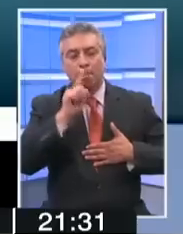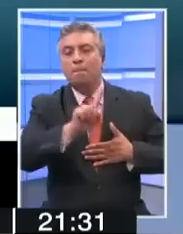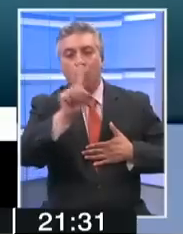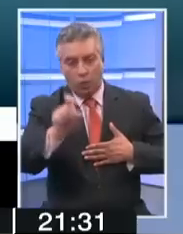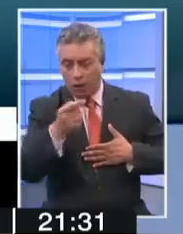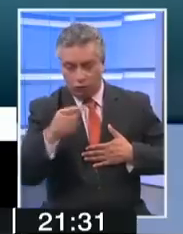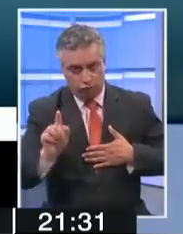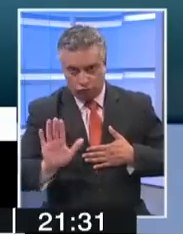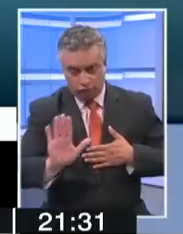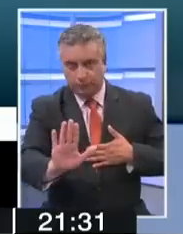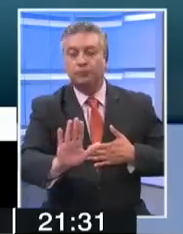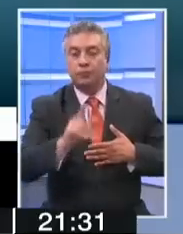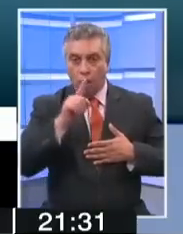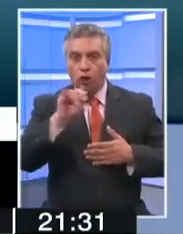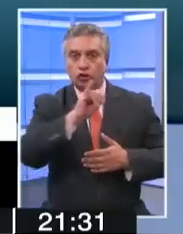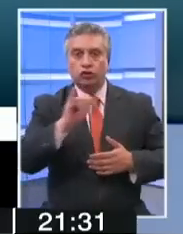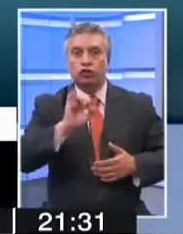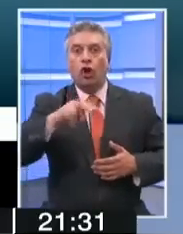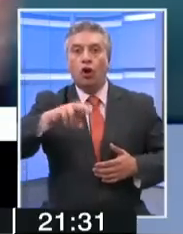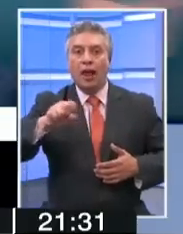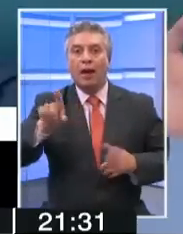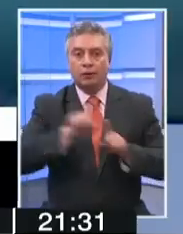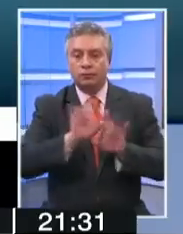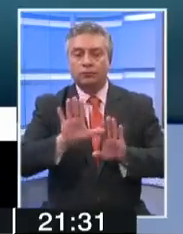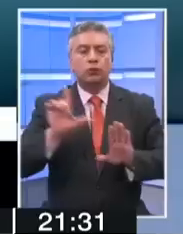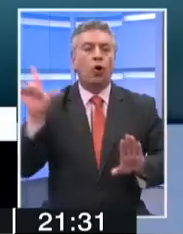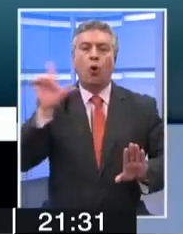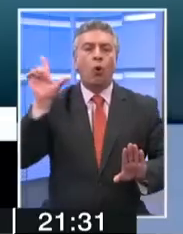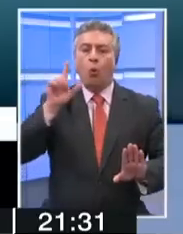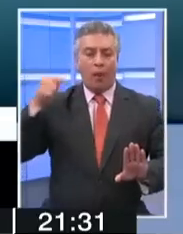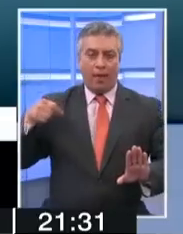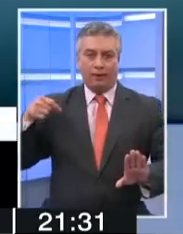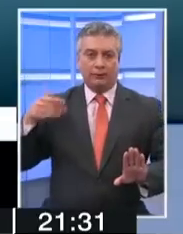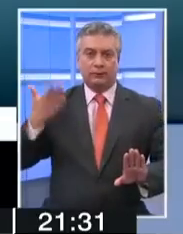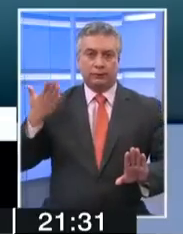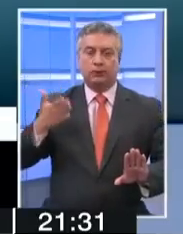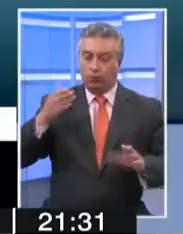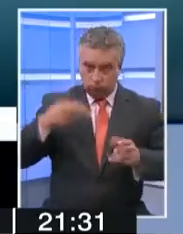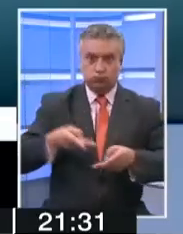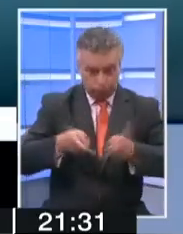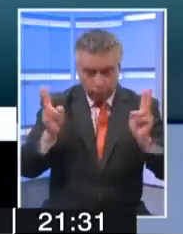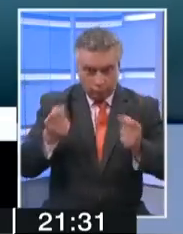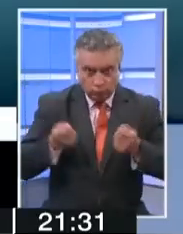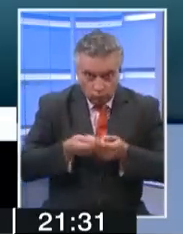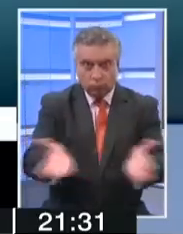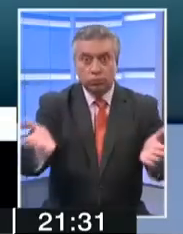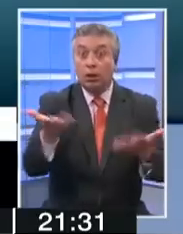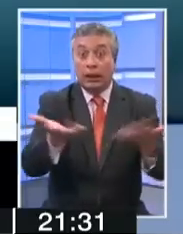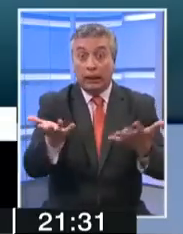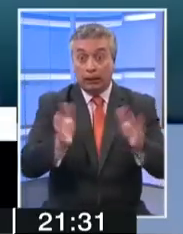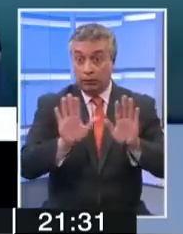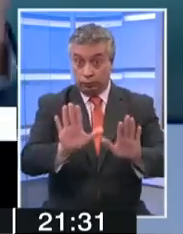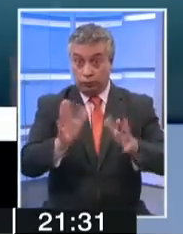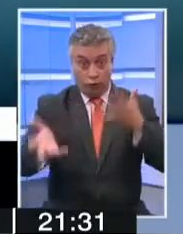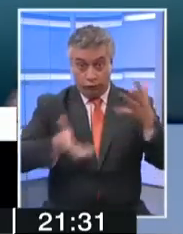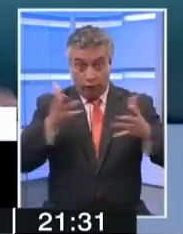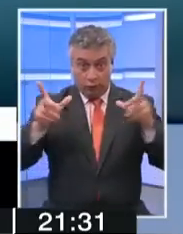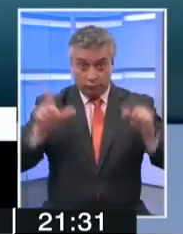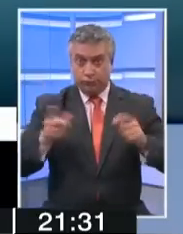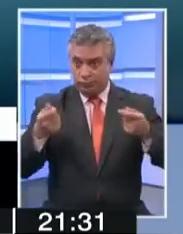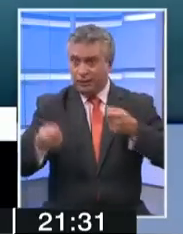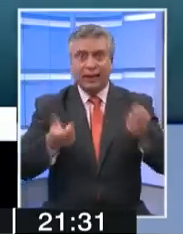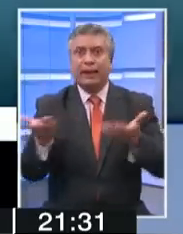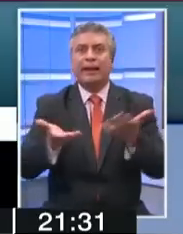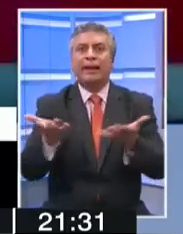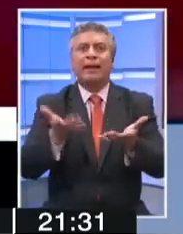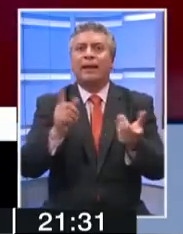es que la zona de catástrofe se hubiese decretado el día lunes, por ejemplo. ¿Qué hubiera cambiado? ¿Se hubiera detenido el fuego? ¿Hubiera cambiado con recursos? Quiero